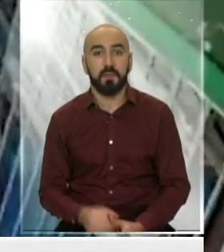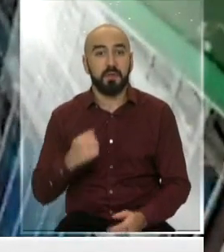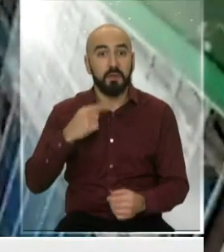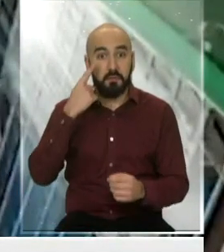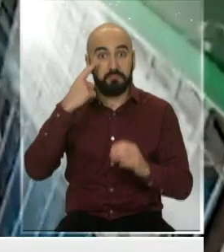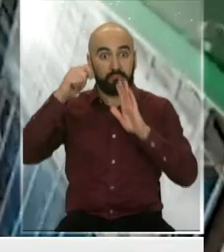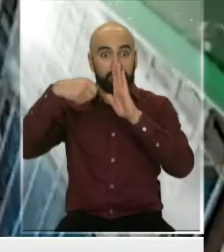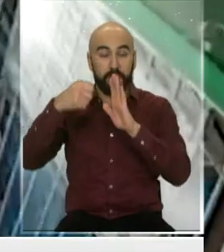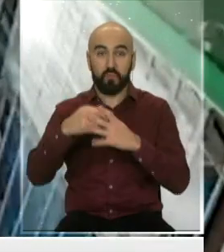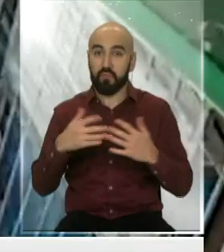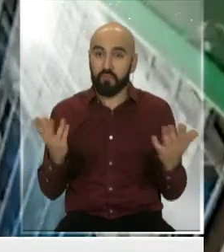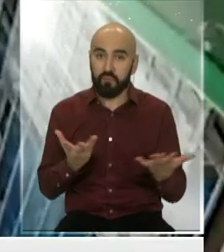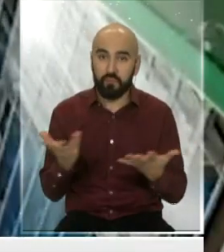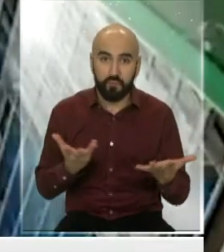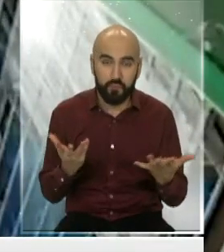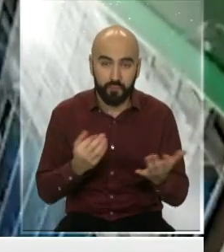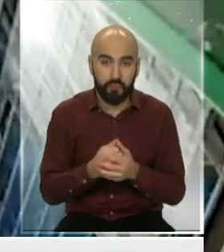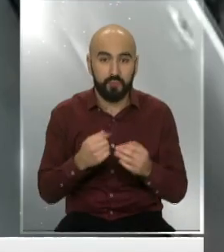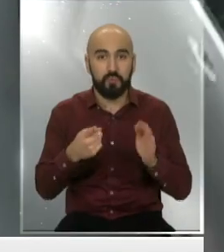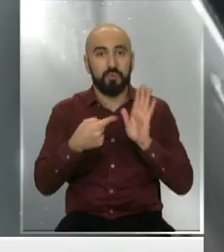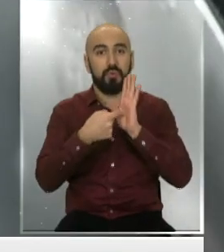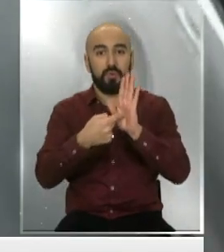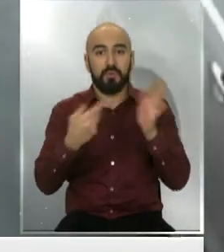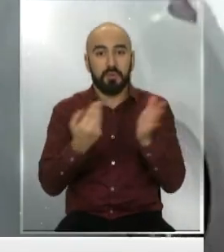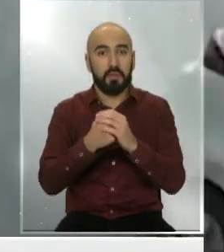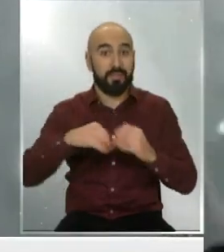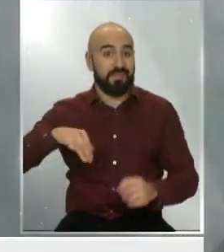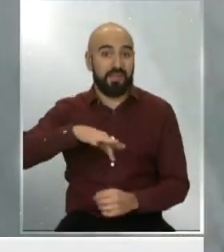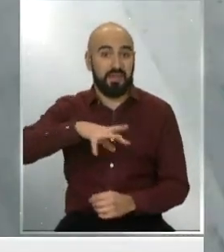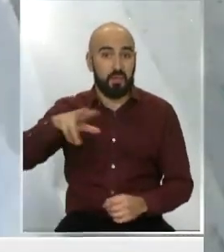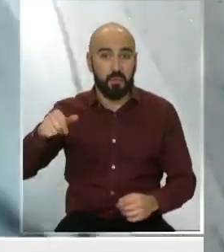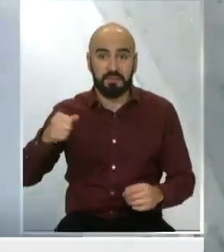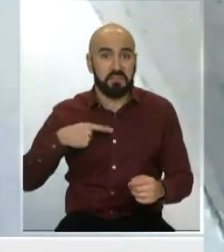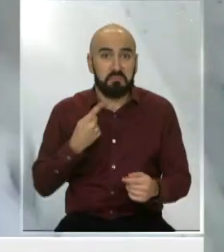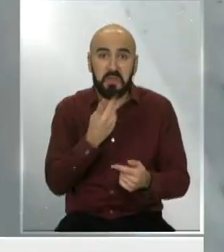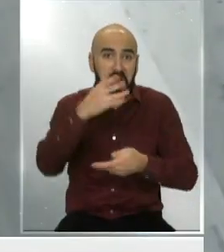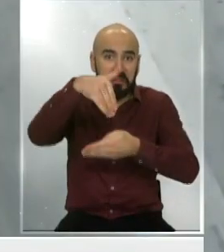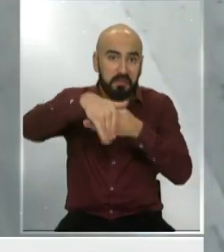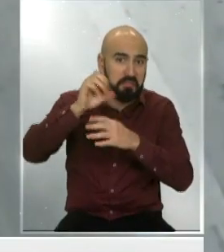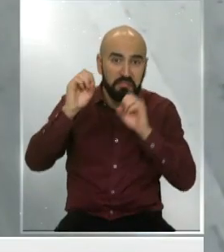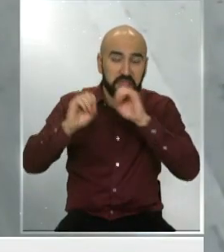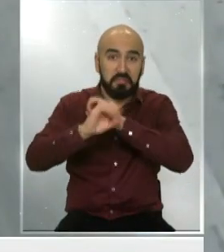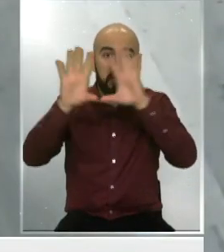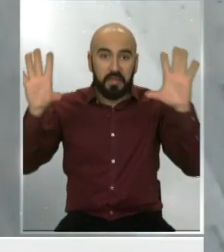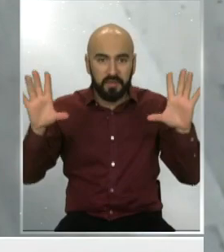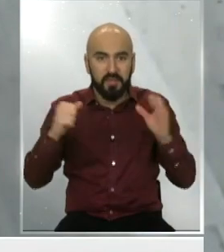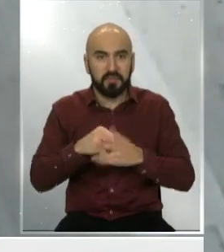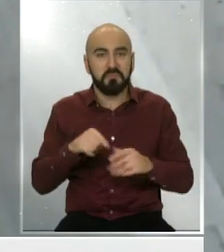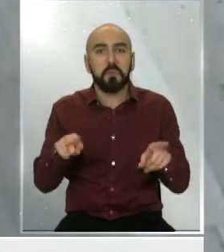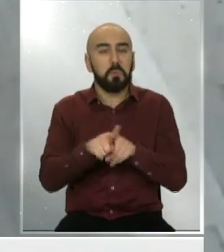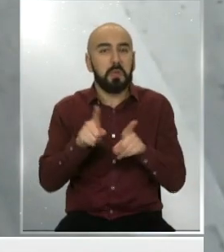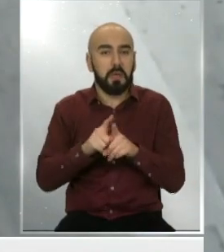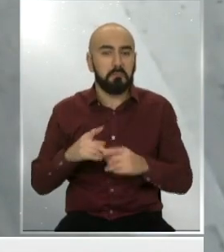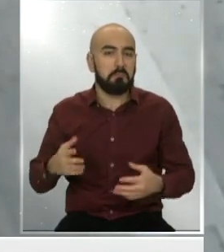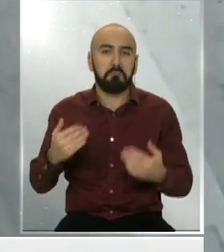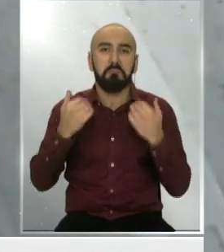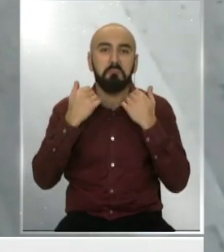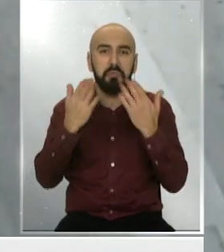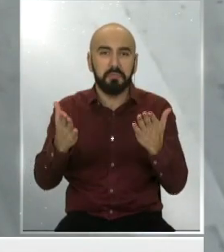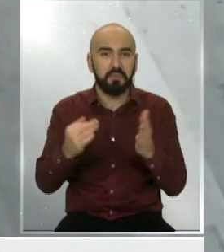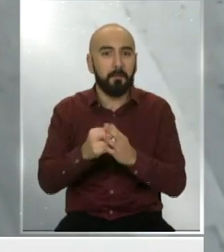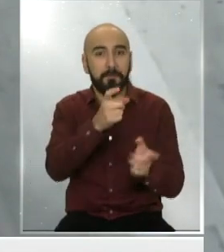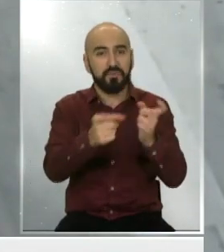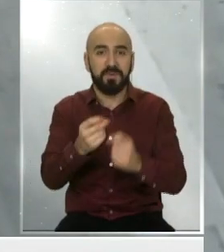Imágenes impactantes que dejan al descubierto la delincuencia a plena luz del día. Poco y nada les importó a estos sujetos la vida de